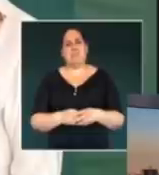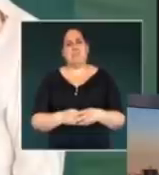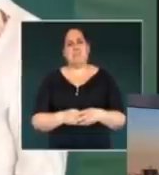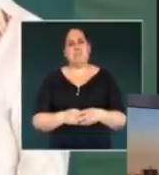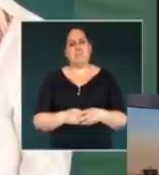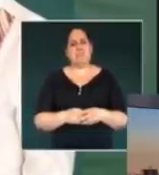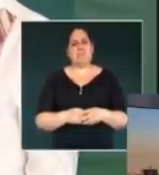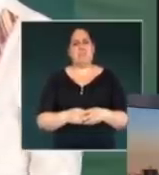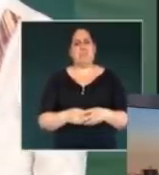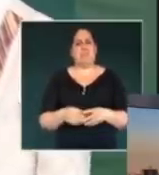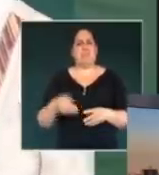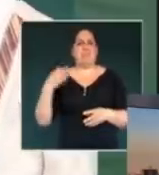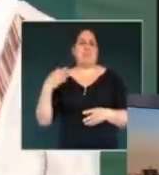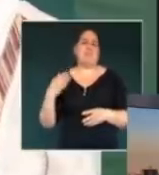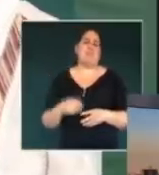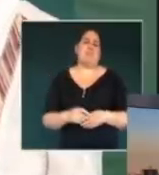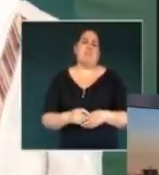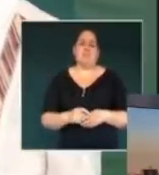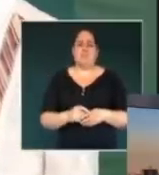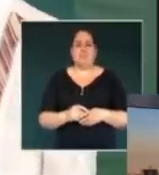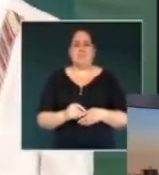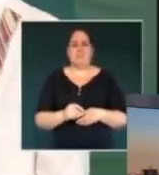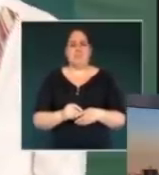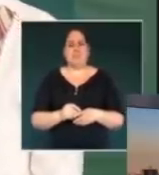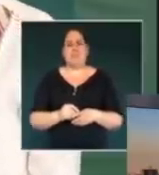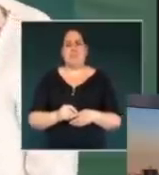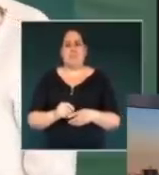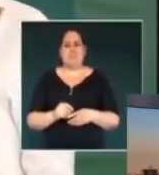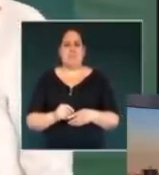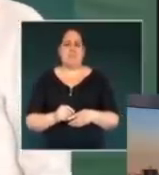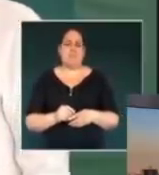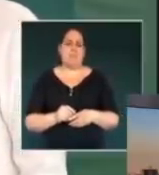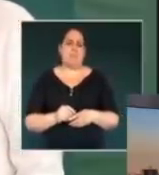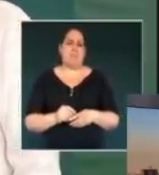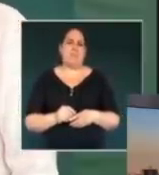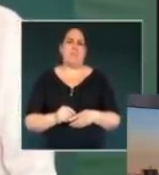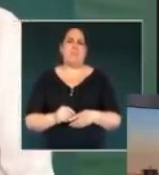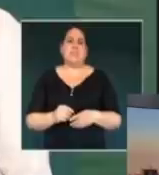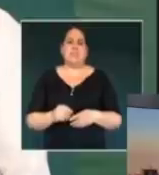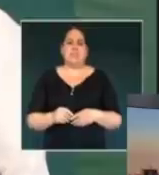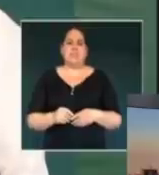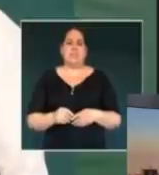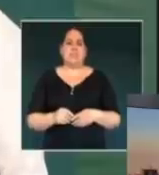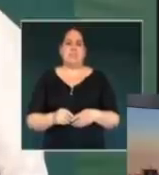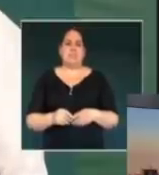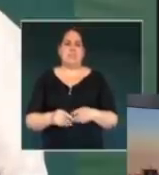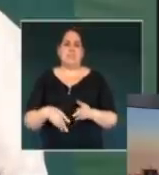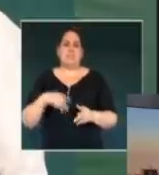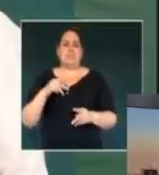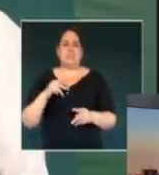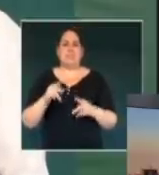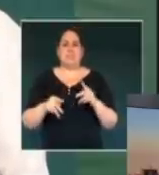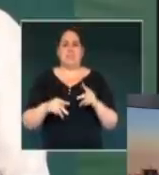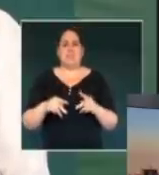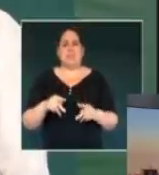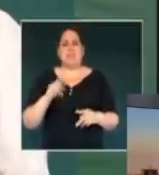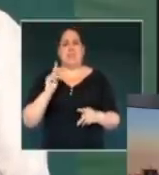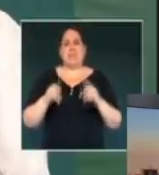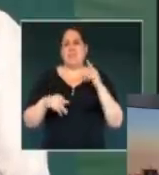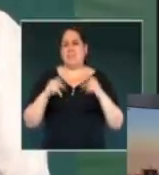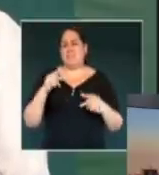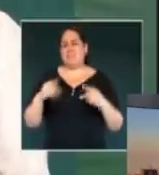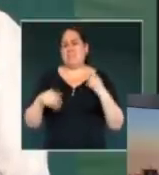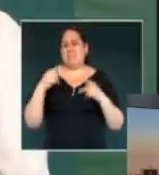Hace poco dije que en la entrevista que tuve con el presidente Trump,